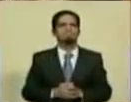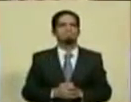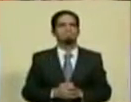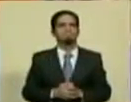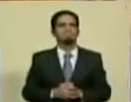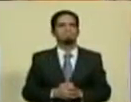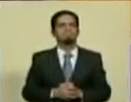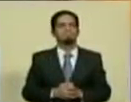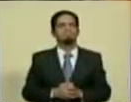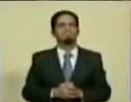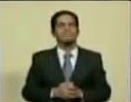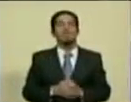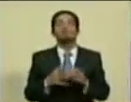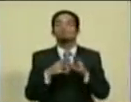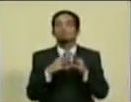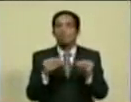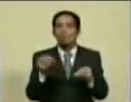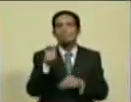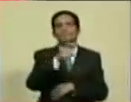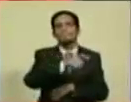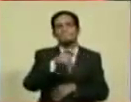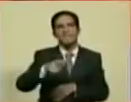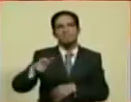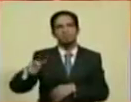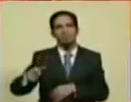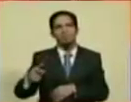Toda aquella persona que,